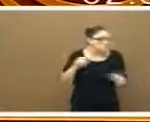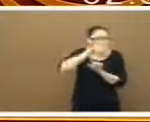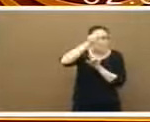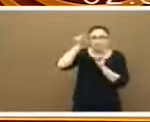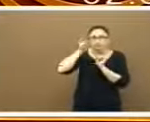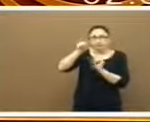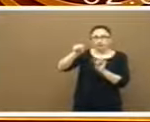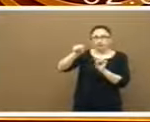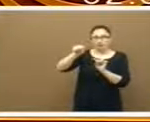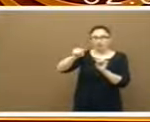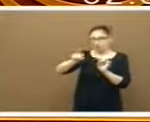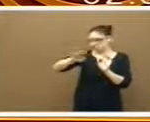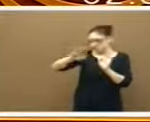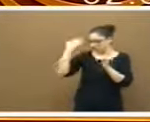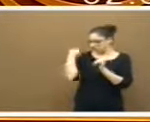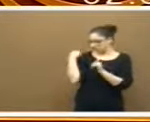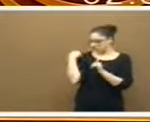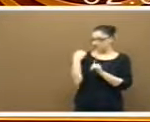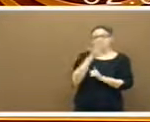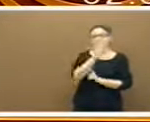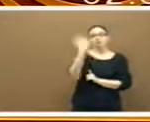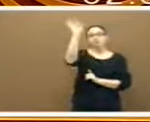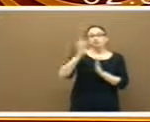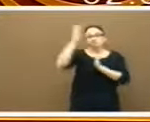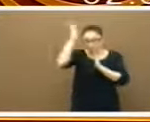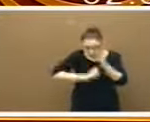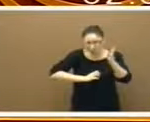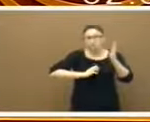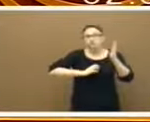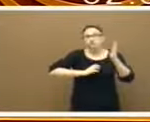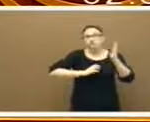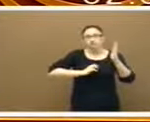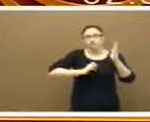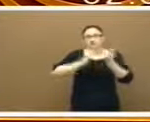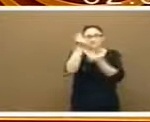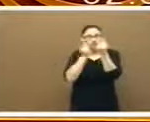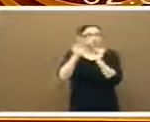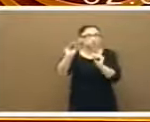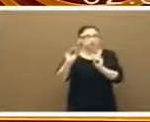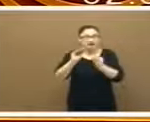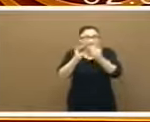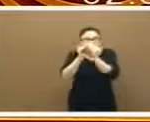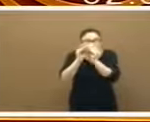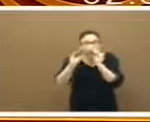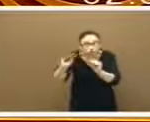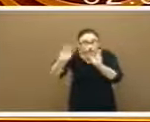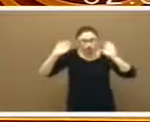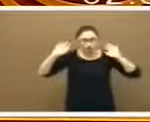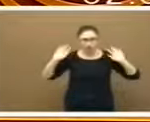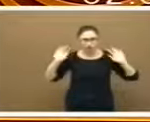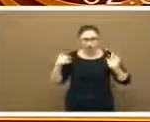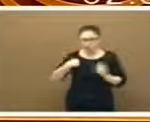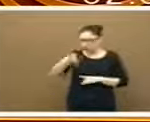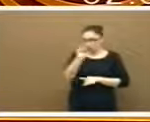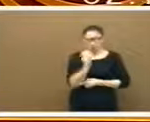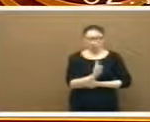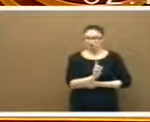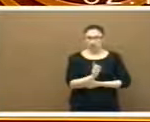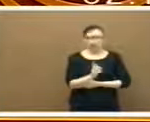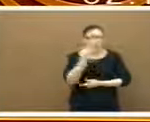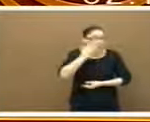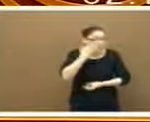hayan organizado a última hora, rebajando al 50% la aportación que tenían en su presupuesto, en el que hicieron ellos. Es decir, no entiendo, la verdad es que hay cosas que se